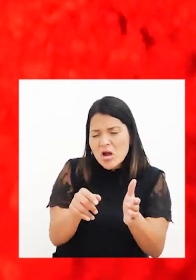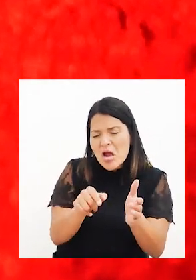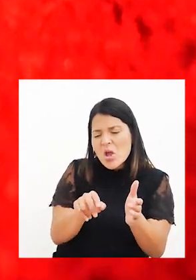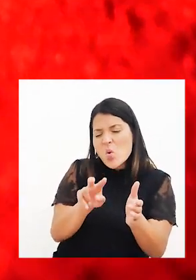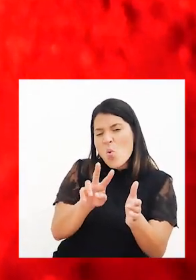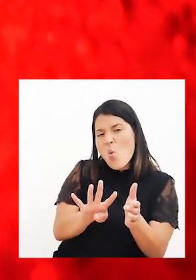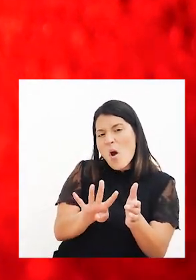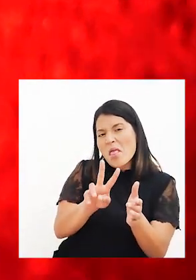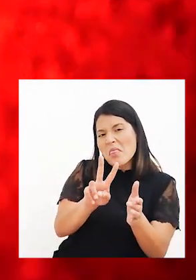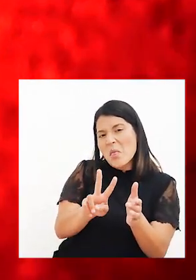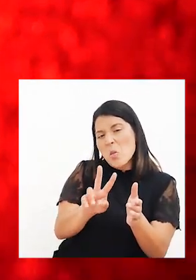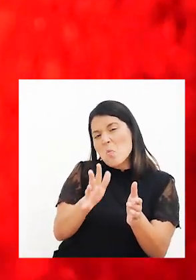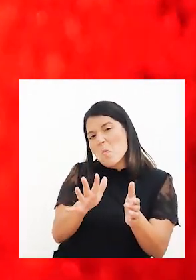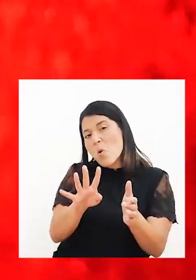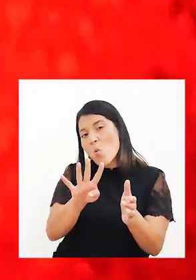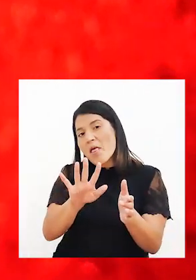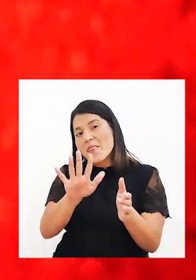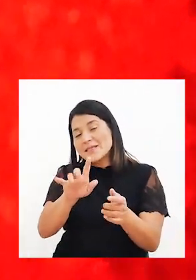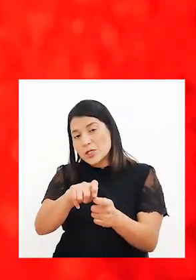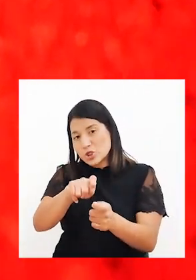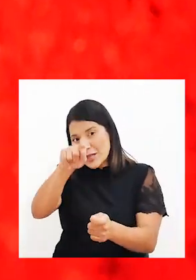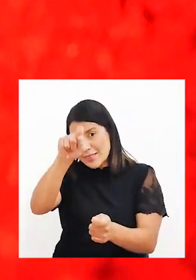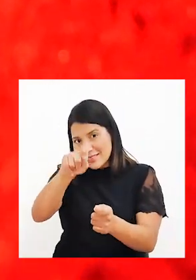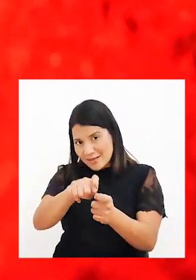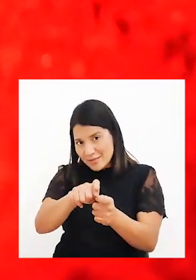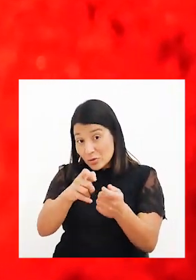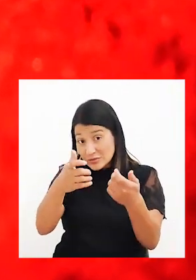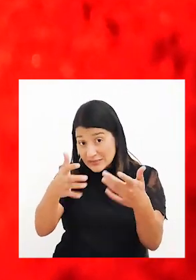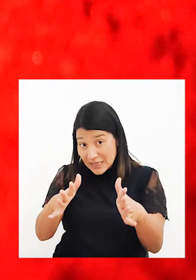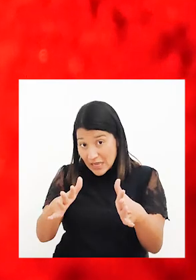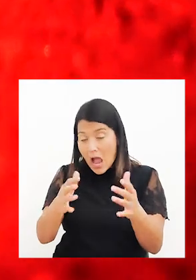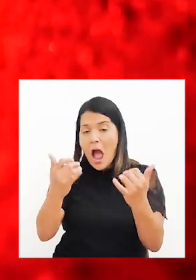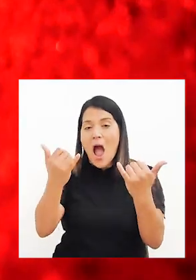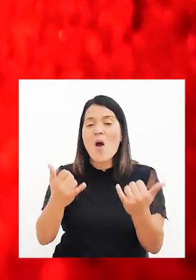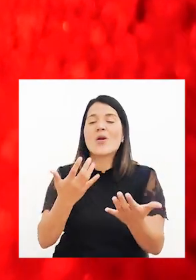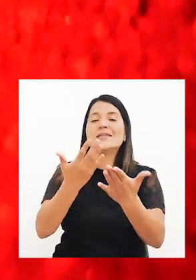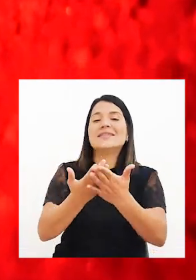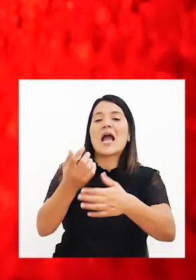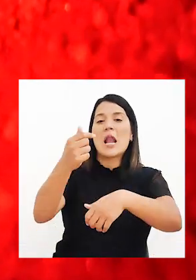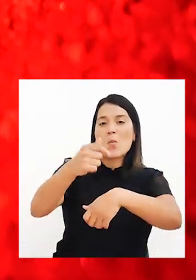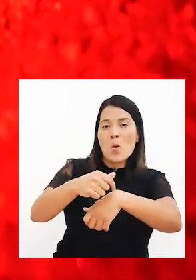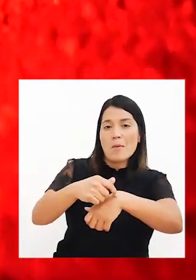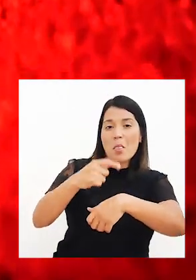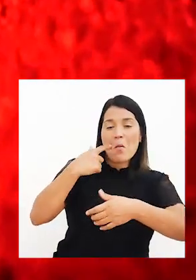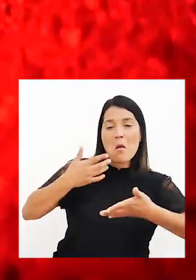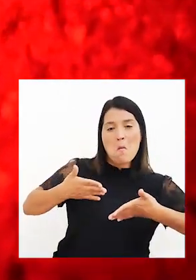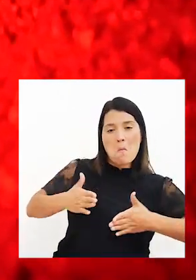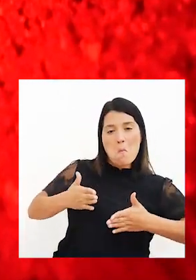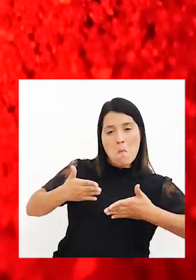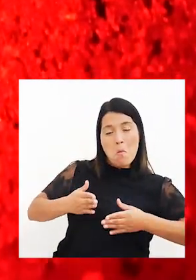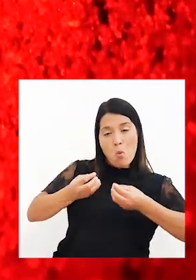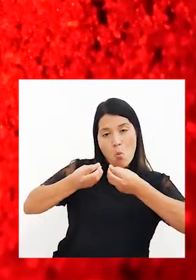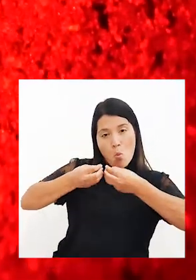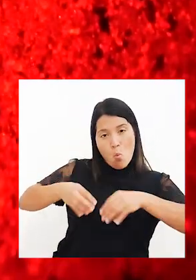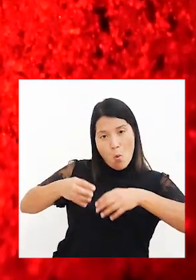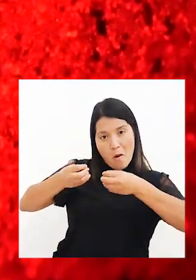y 45 centímetros, llega el momento de desovar.